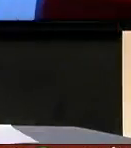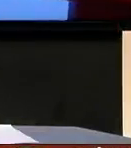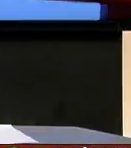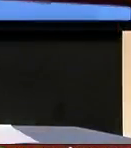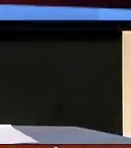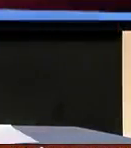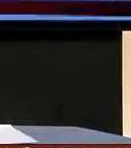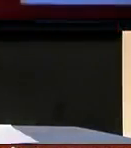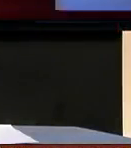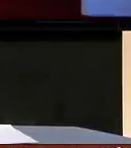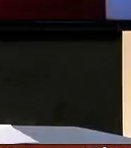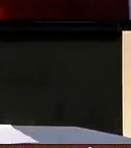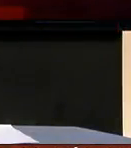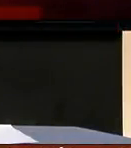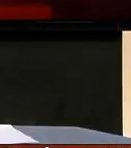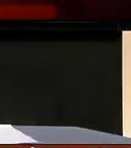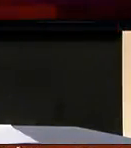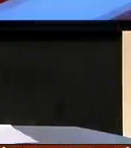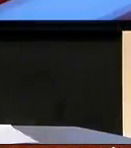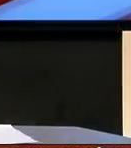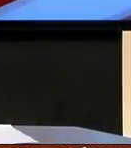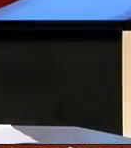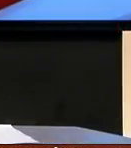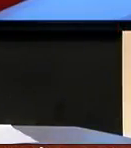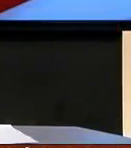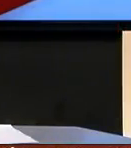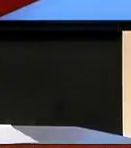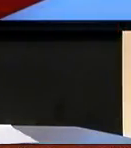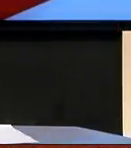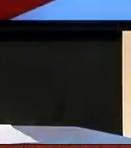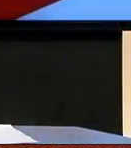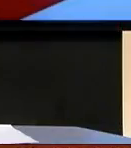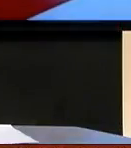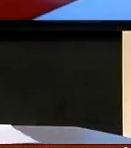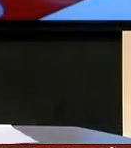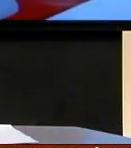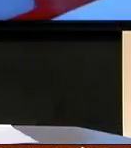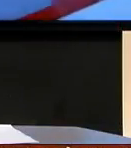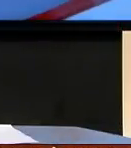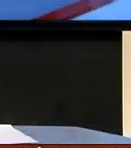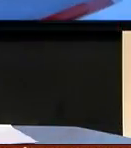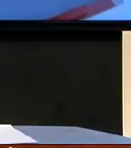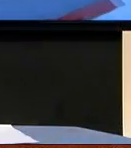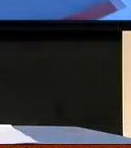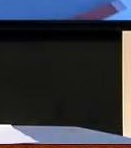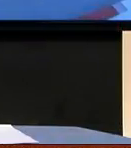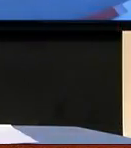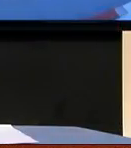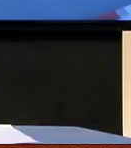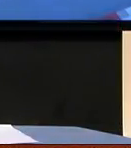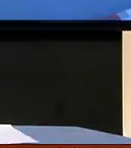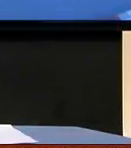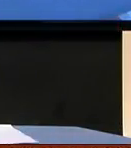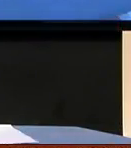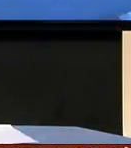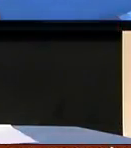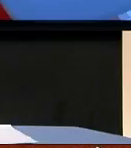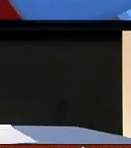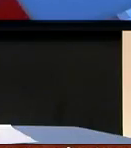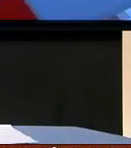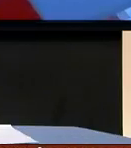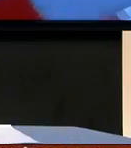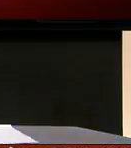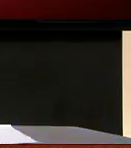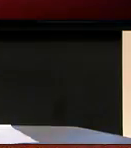Hace rato mi compañera Pati Betaza les comentaba de los abusos ayer de parte de Uber, esta empresa de taxis en la